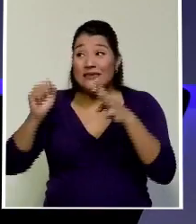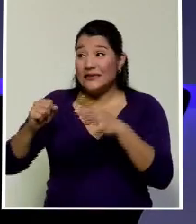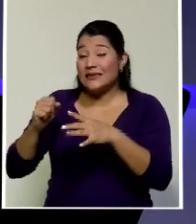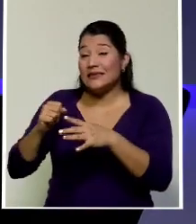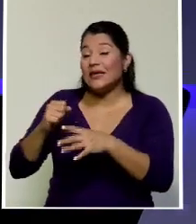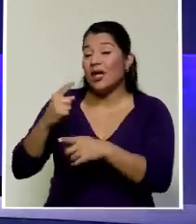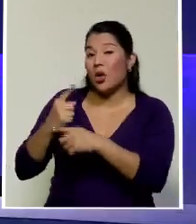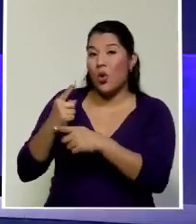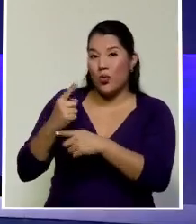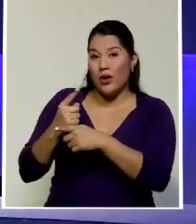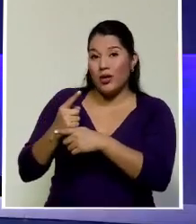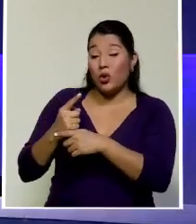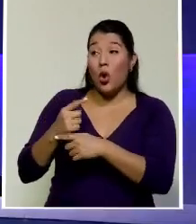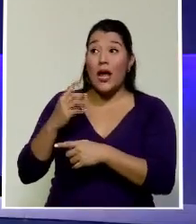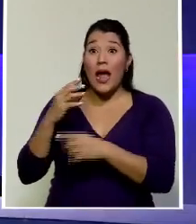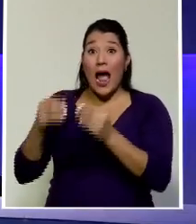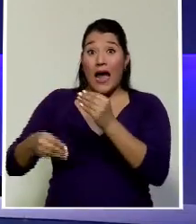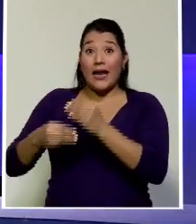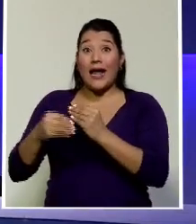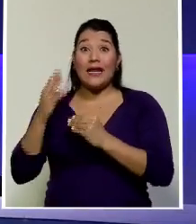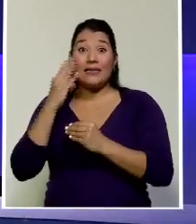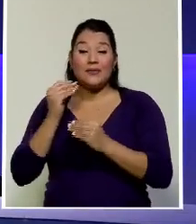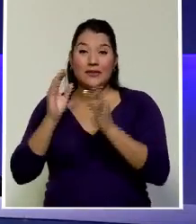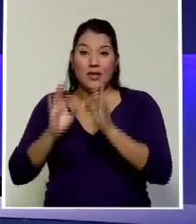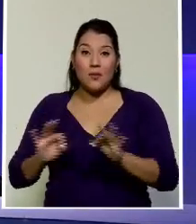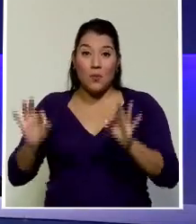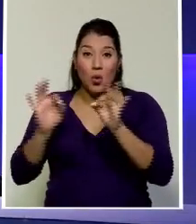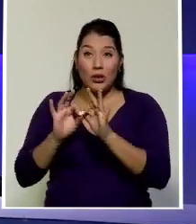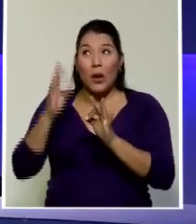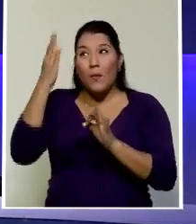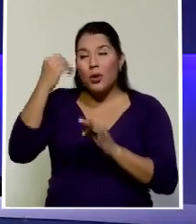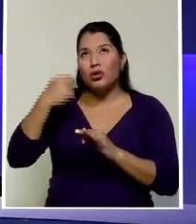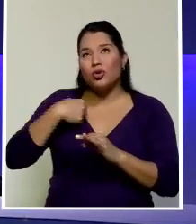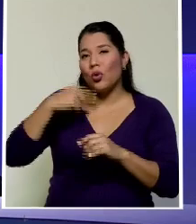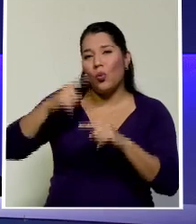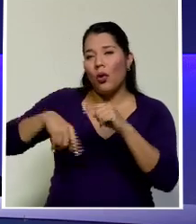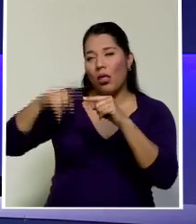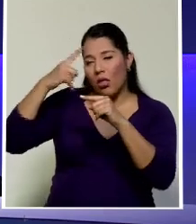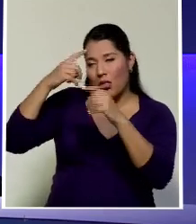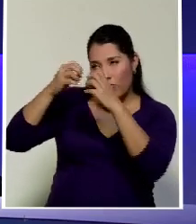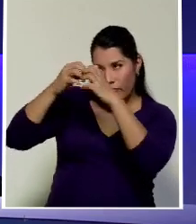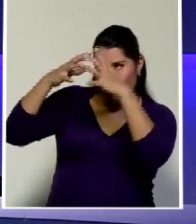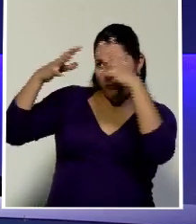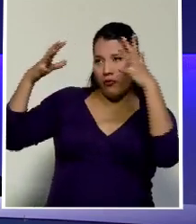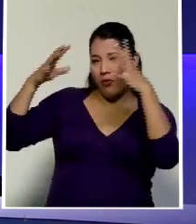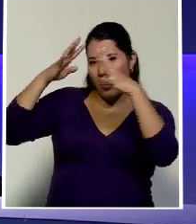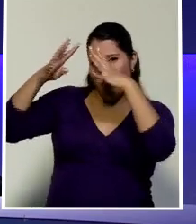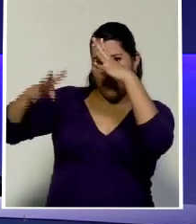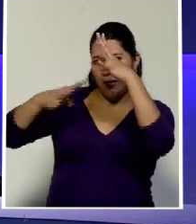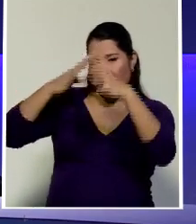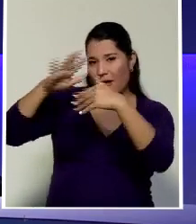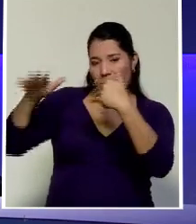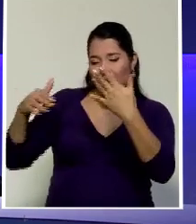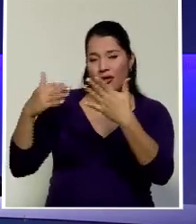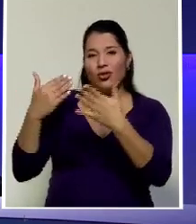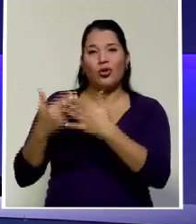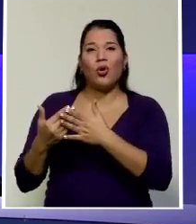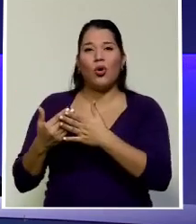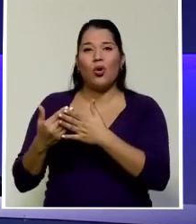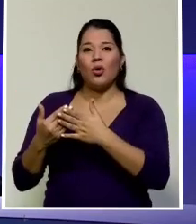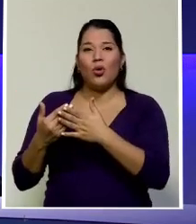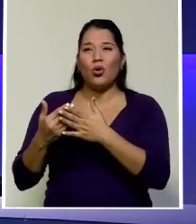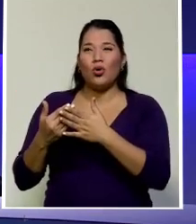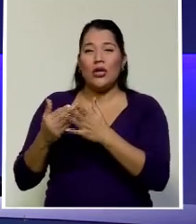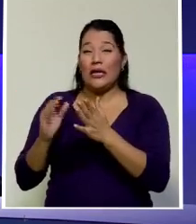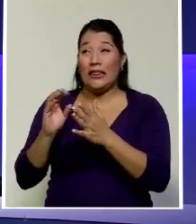La base vivencial es muy importante porque tampoco me puedo imaginar tanto para llegar a escribir algo absolutamente fantástico que no tenga asidero en lo